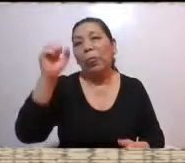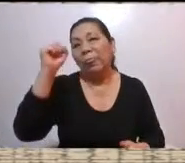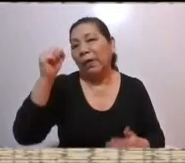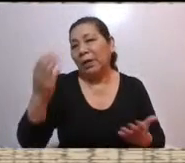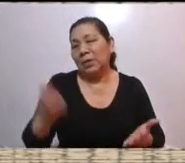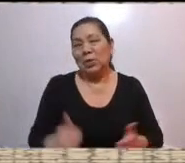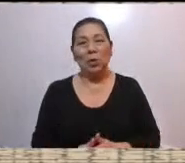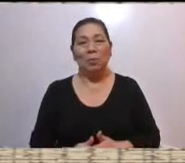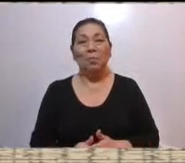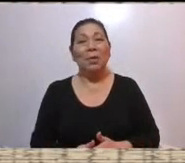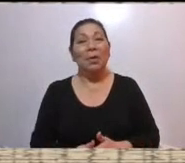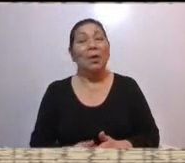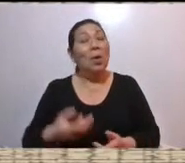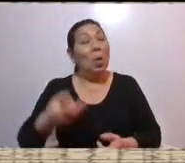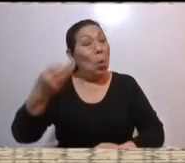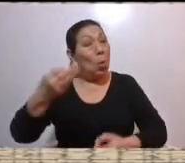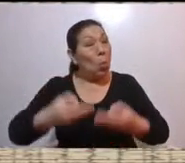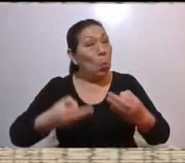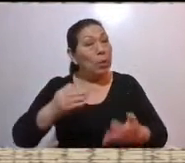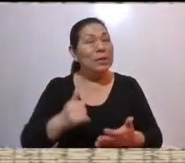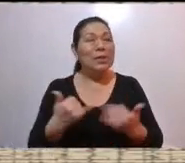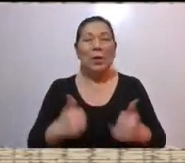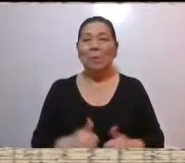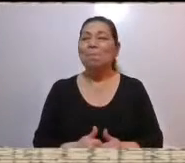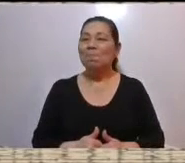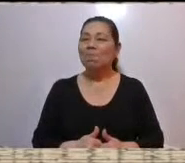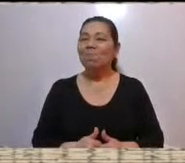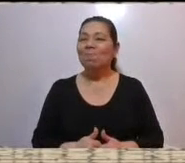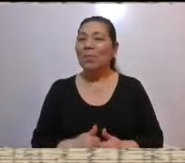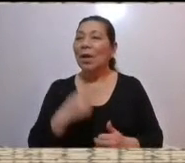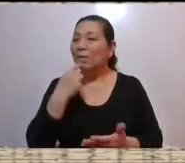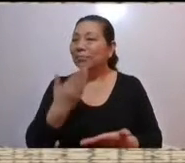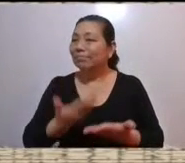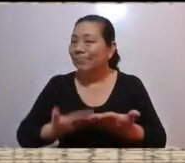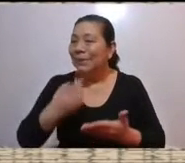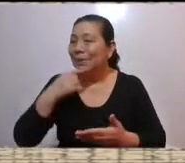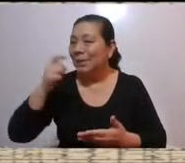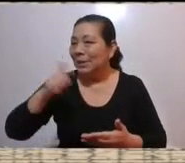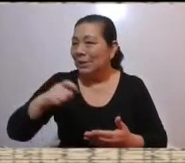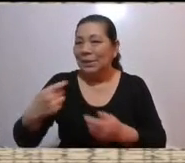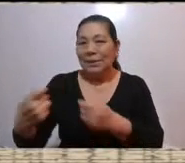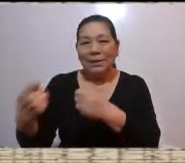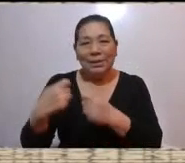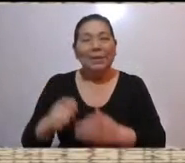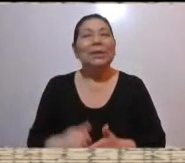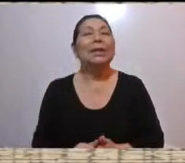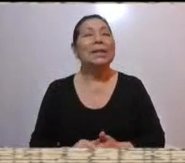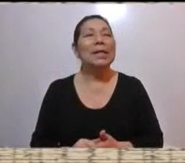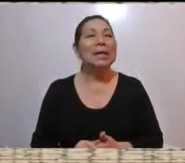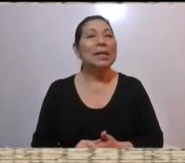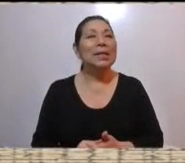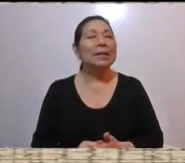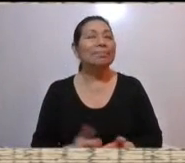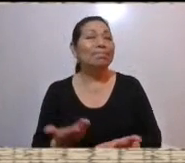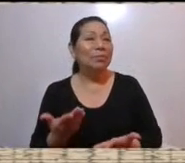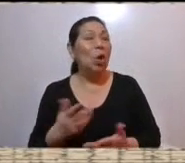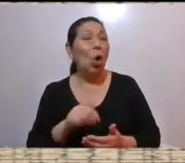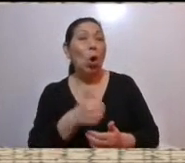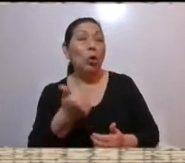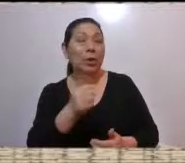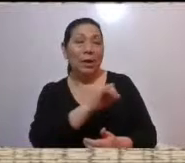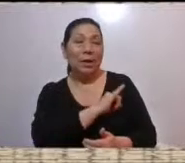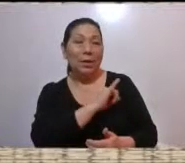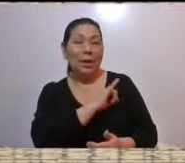su derecho. En ese sentido, el fallo destaca esta imperiosa necesidad y obligación de